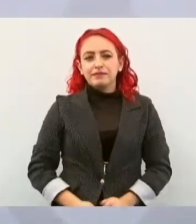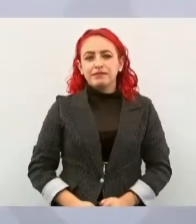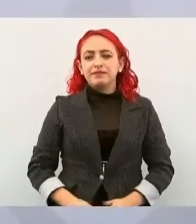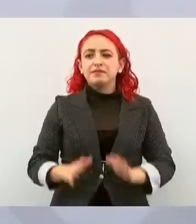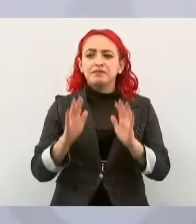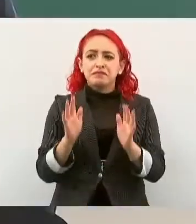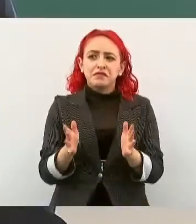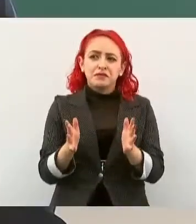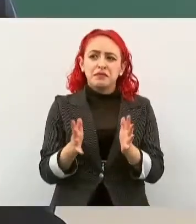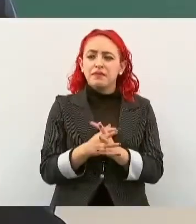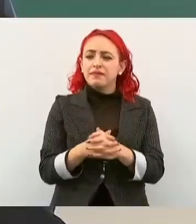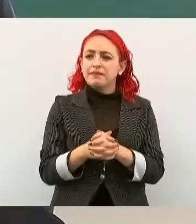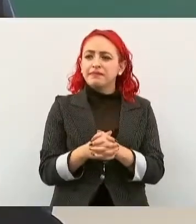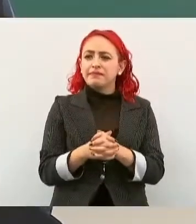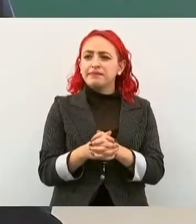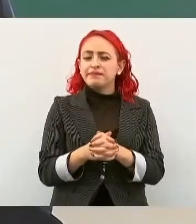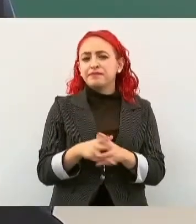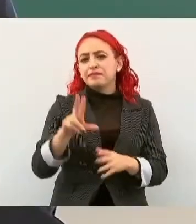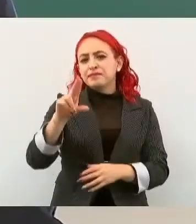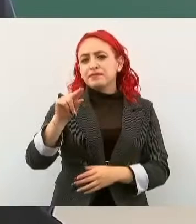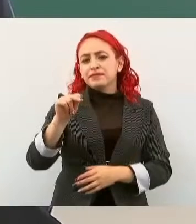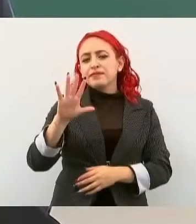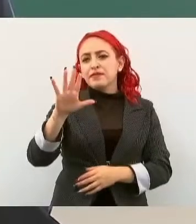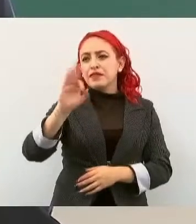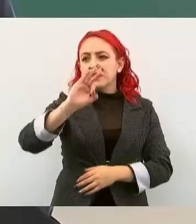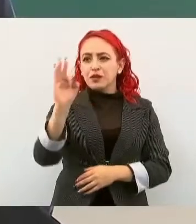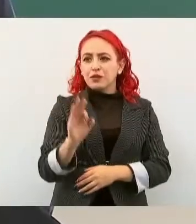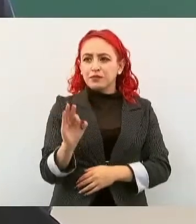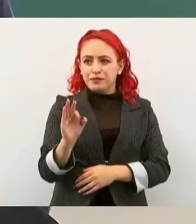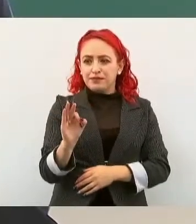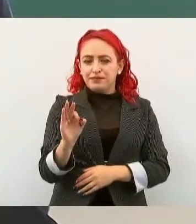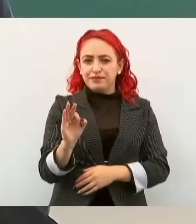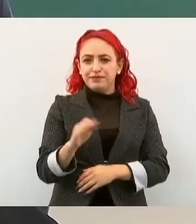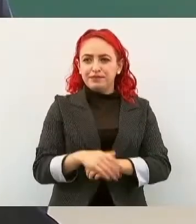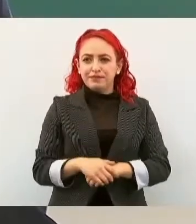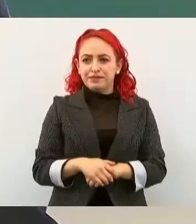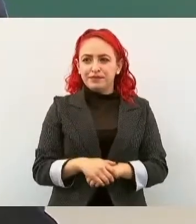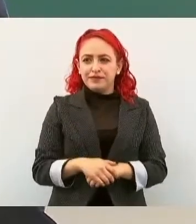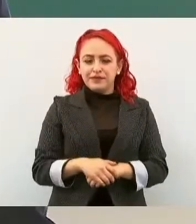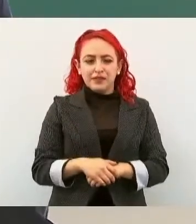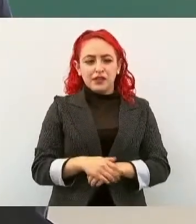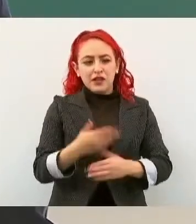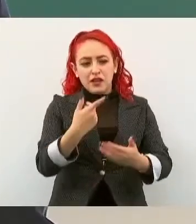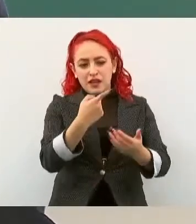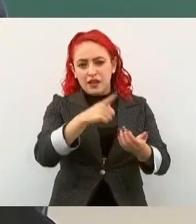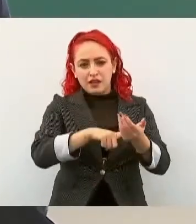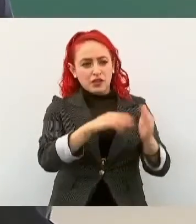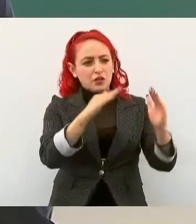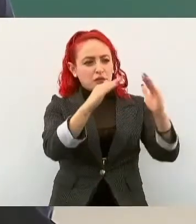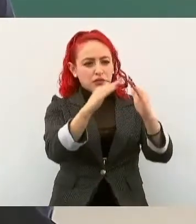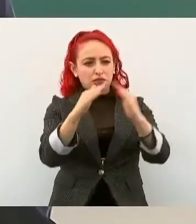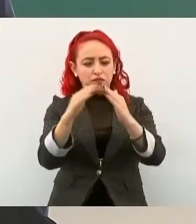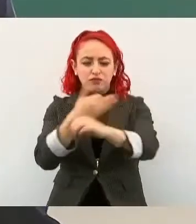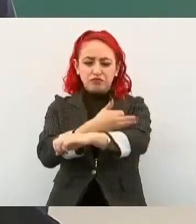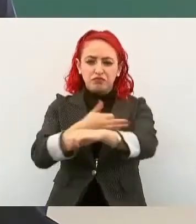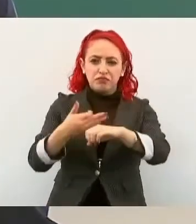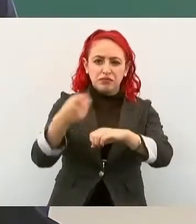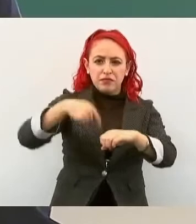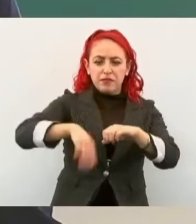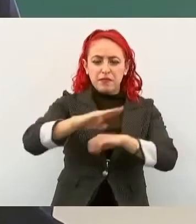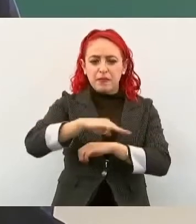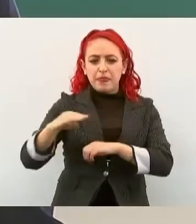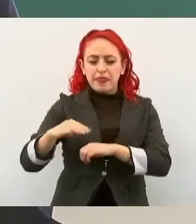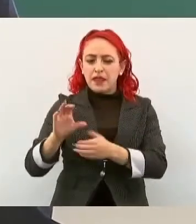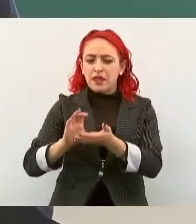ya el 85% de los hogares de Michoacán recibe